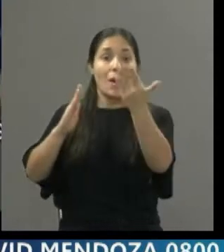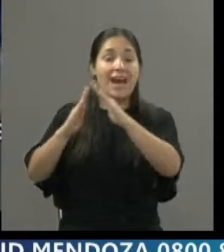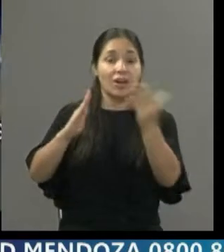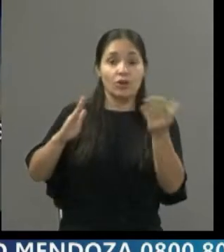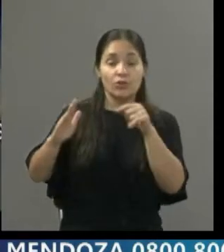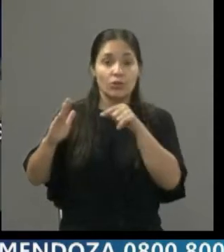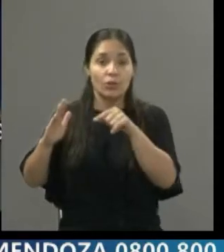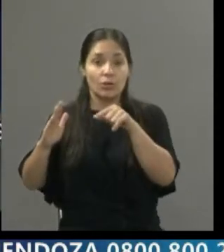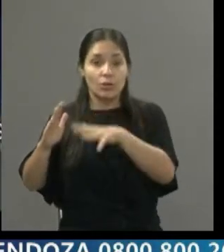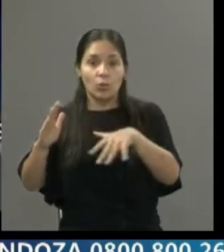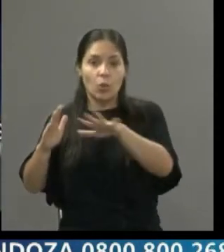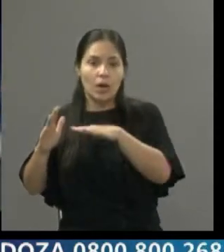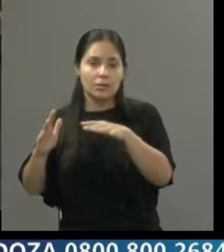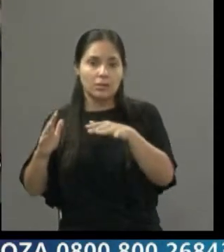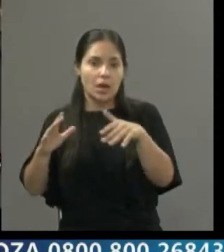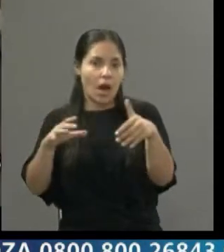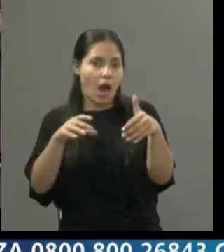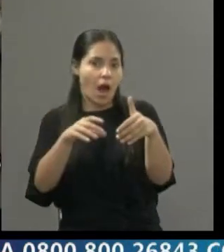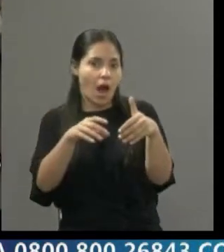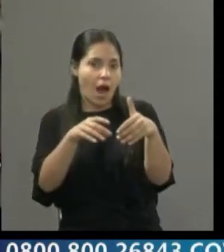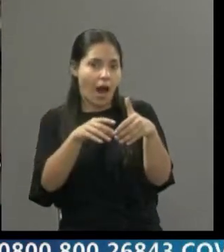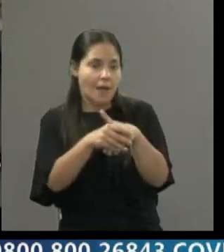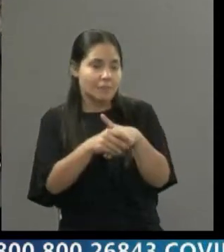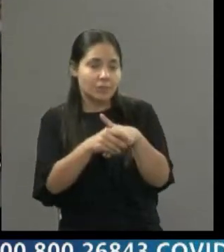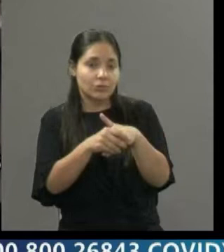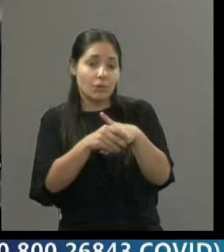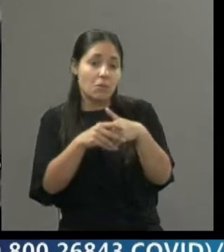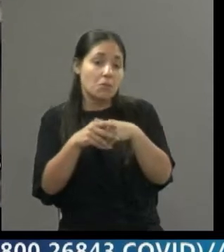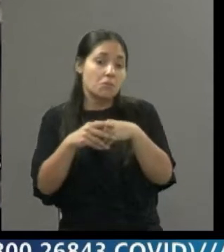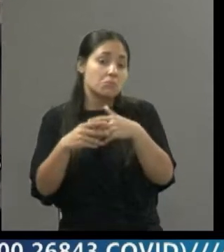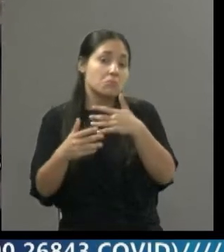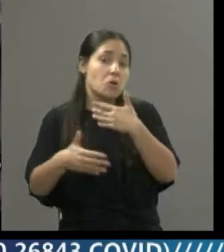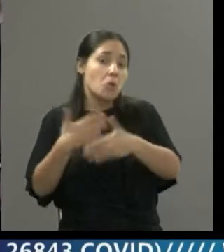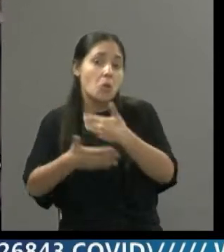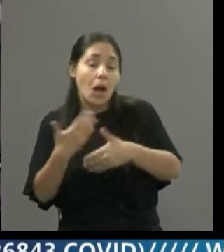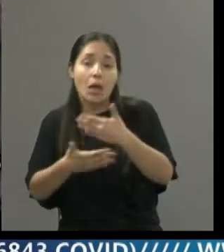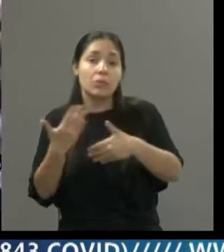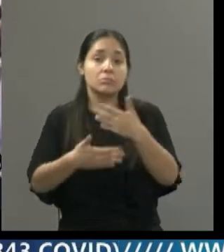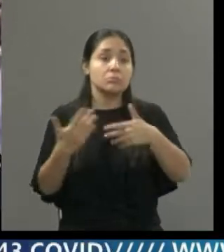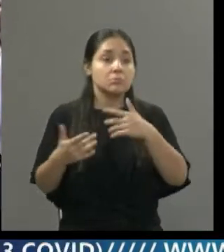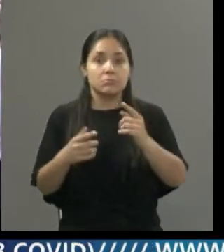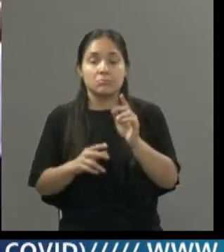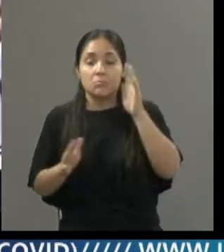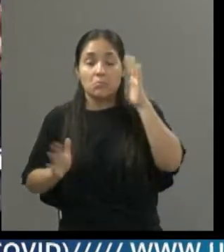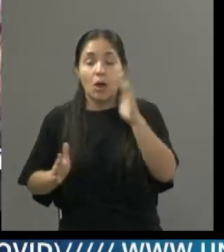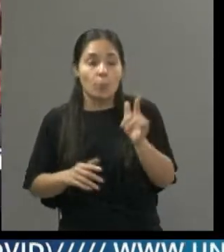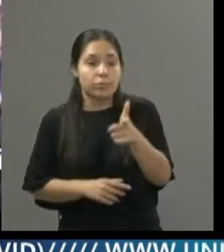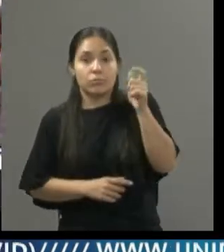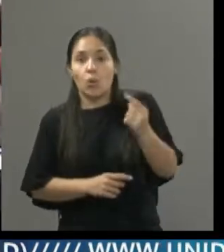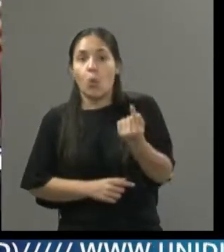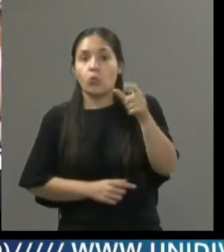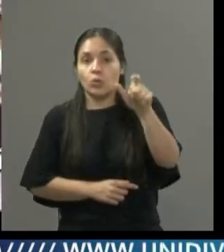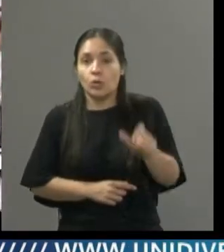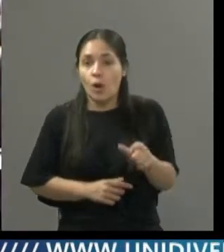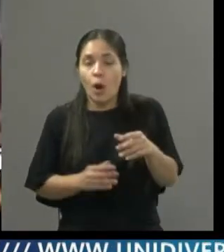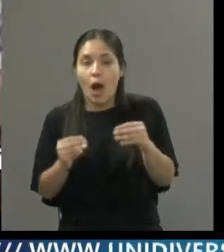un amiguito jugando afuera, que haya ruidos y que sean tiros, ¿no? Y esto viene sucediendo hace mucho. Lo que